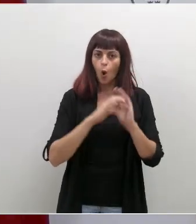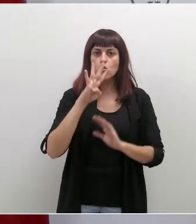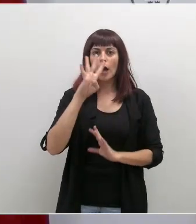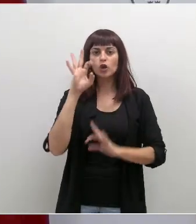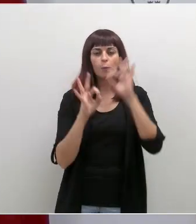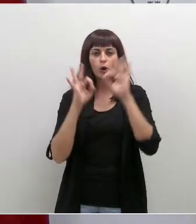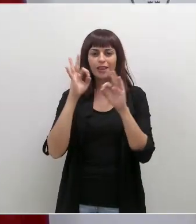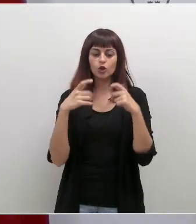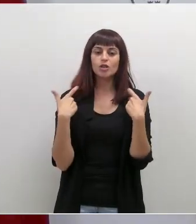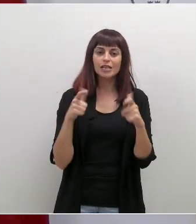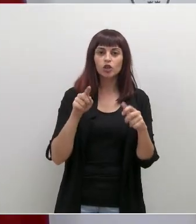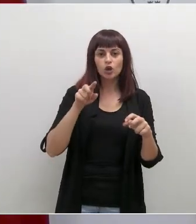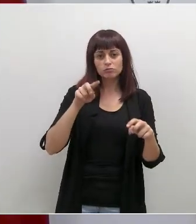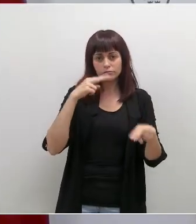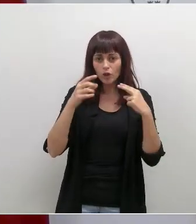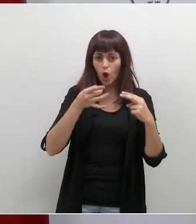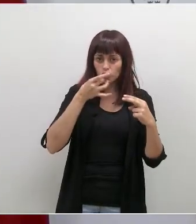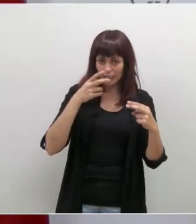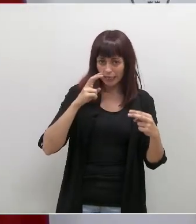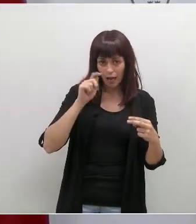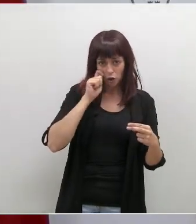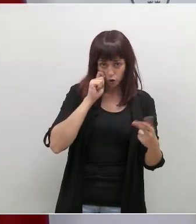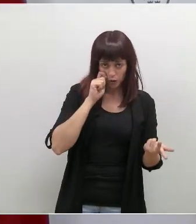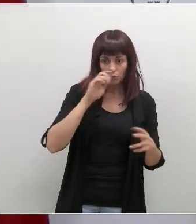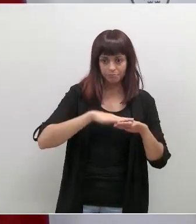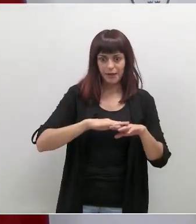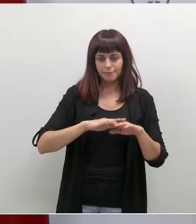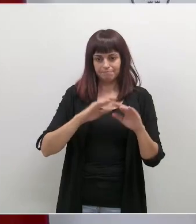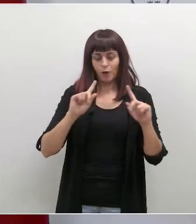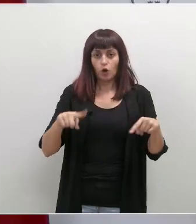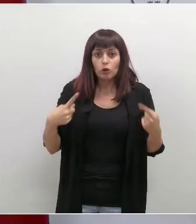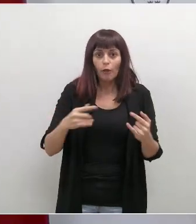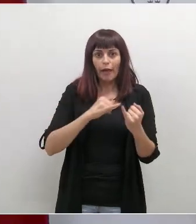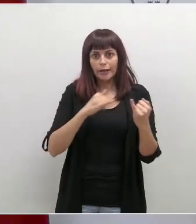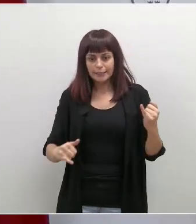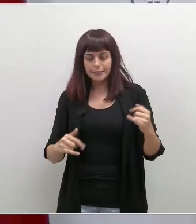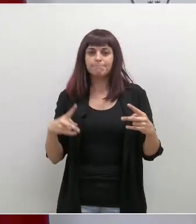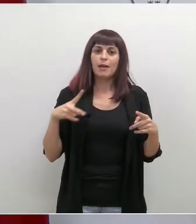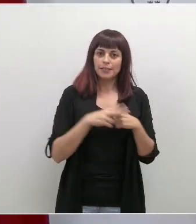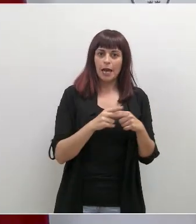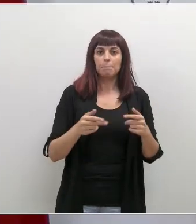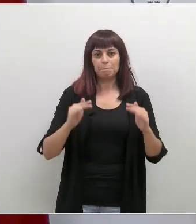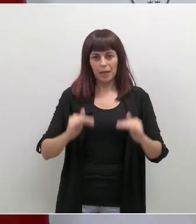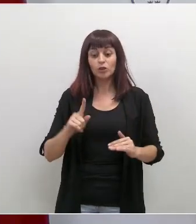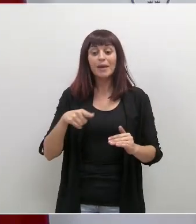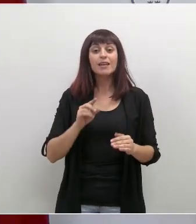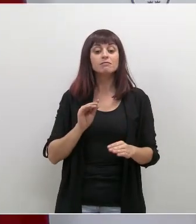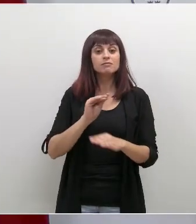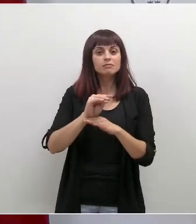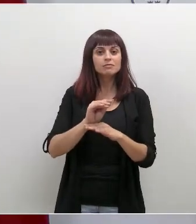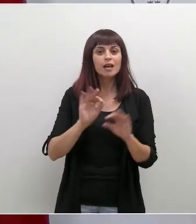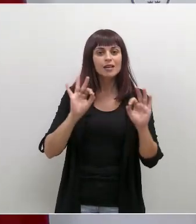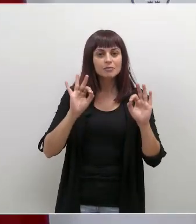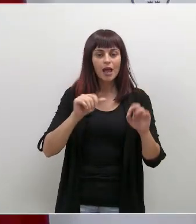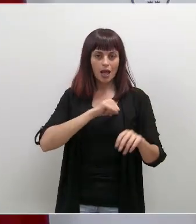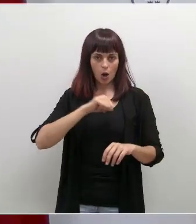el sector de la hostelería y el turismo, para aliviar los efectos de la crisis, así como ayudas especiales para los autónomos y que no tengan que seguir